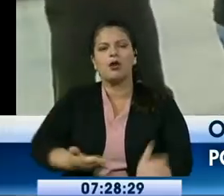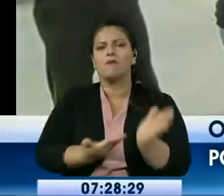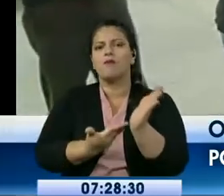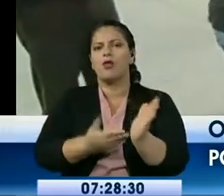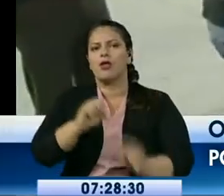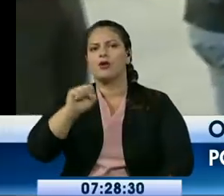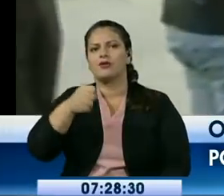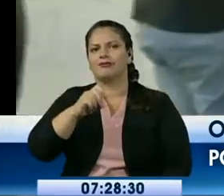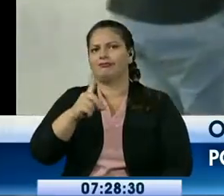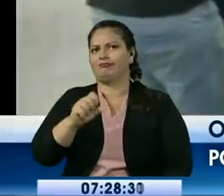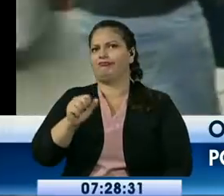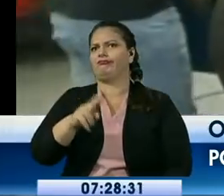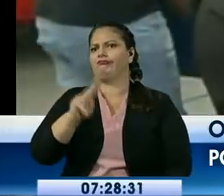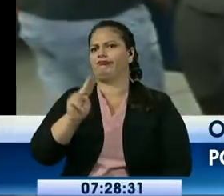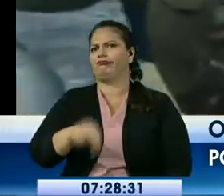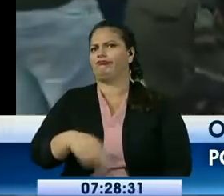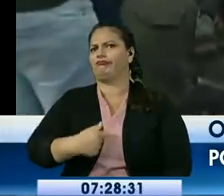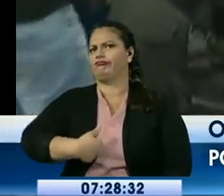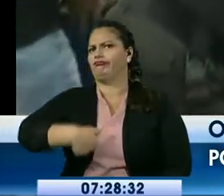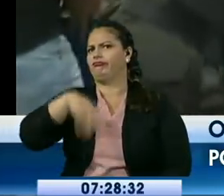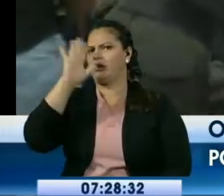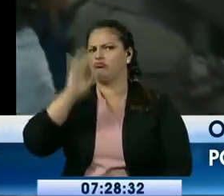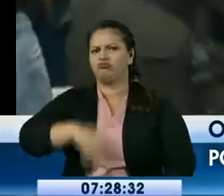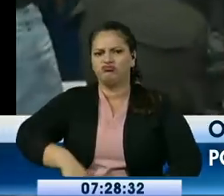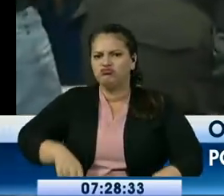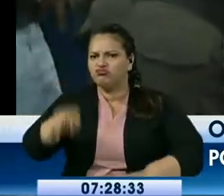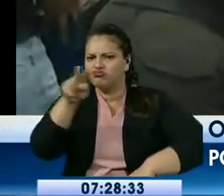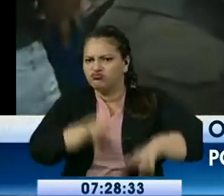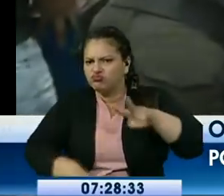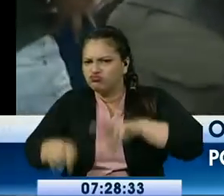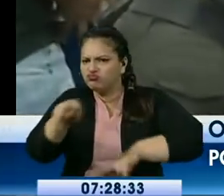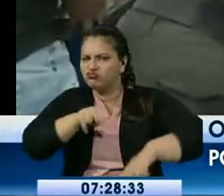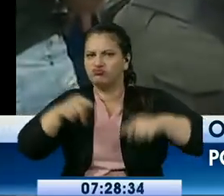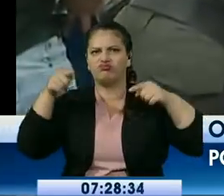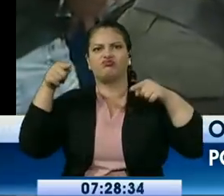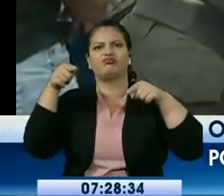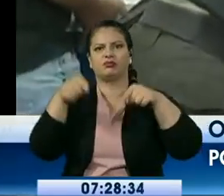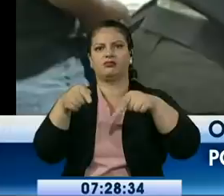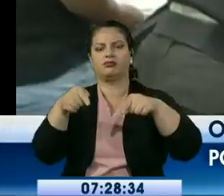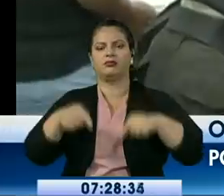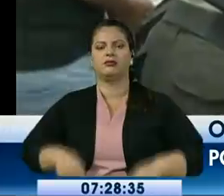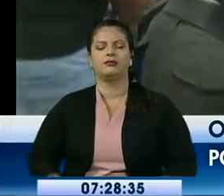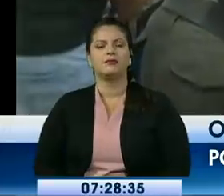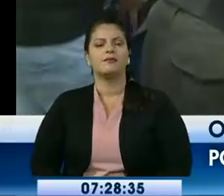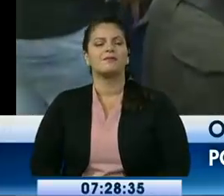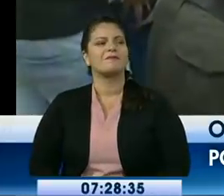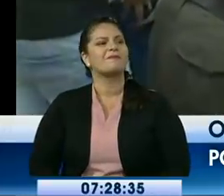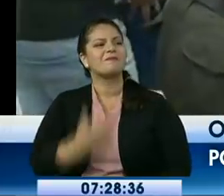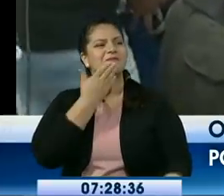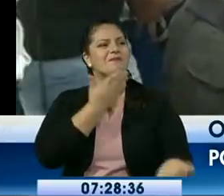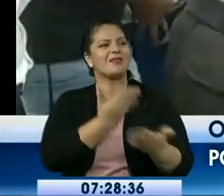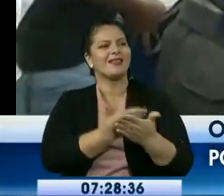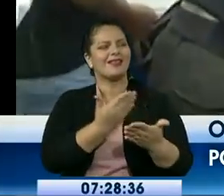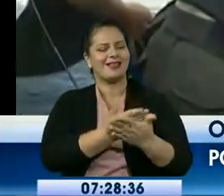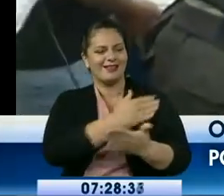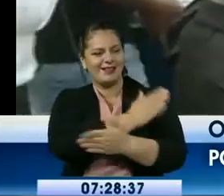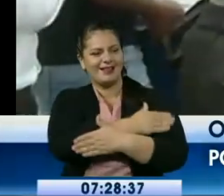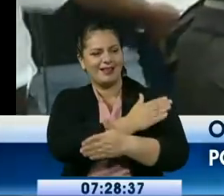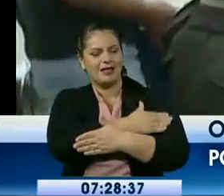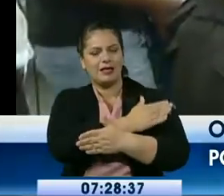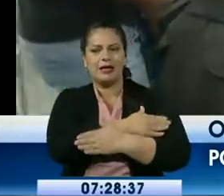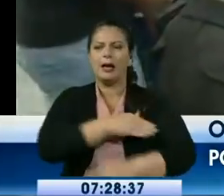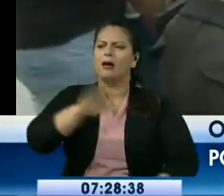Mayor, muchísimas gracias. Sí, gracias. Felicitaciones. Vamos a preguntarle al caballero si tiene conocimiento o no del tema del vidrio polarizado. Amigo, buenos días. Bueno.